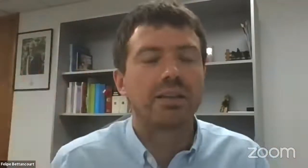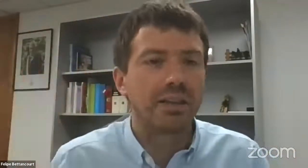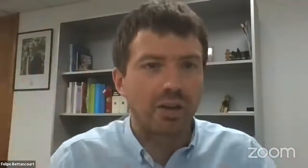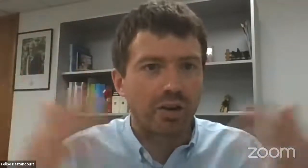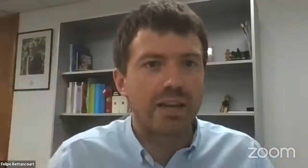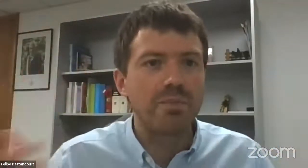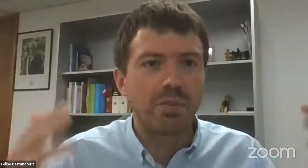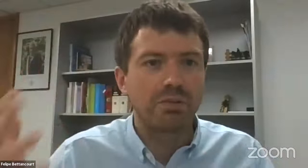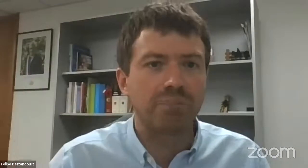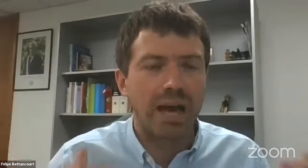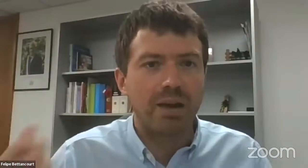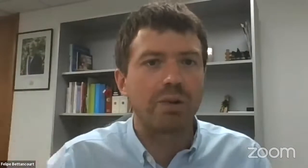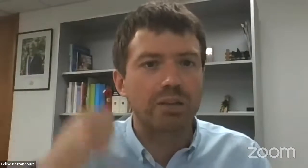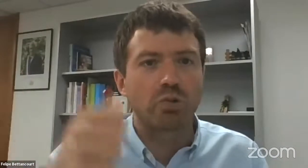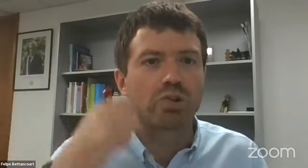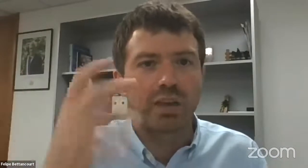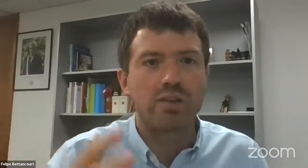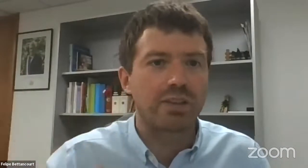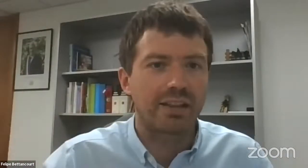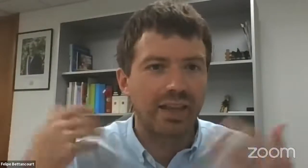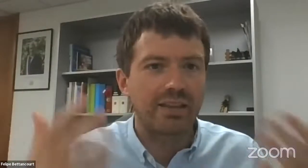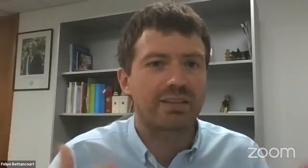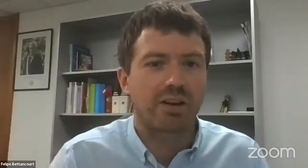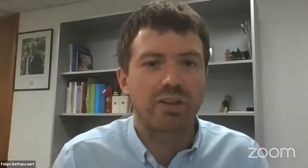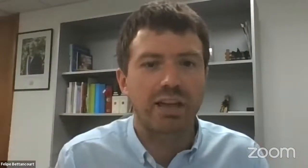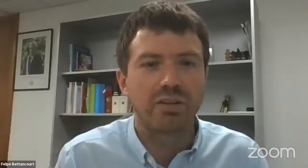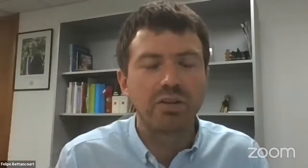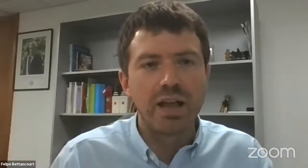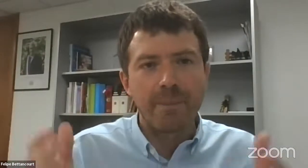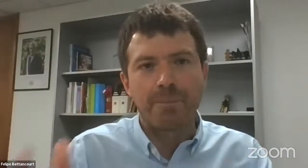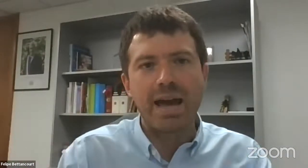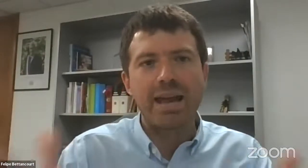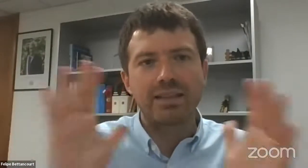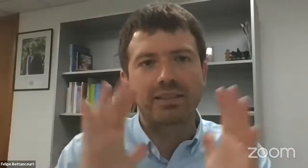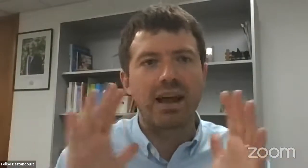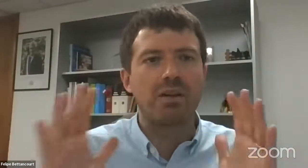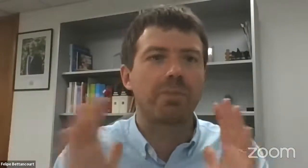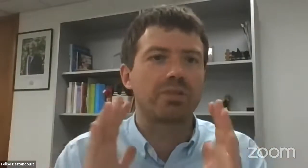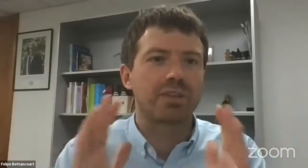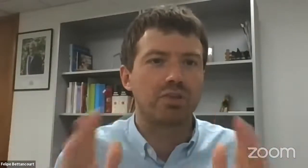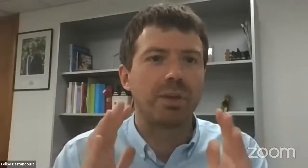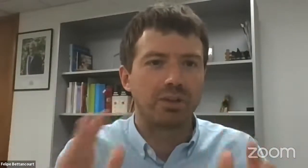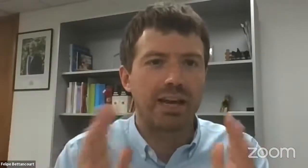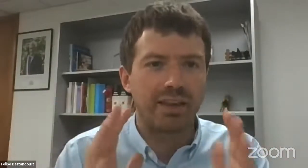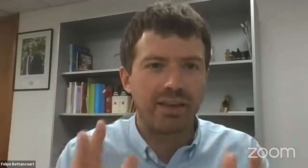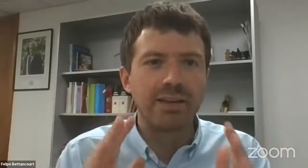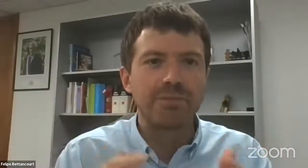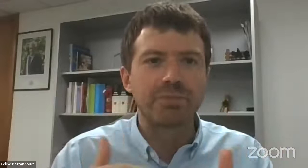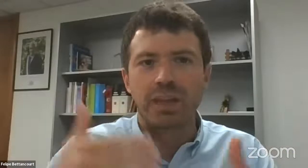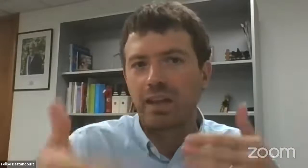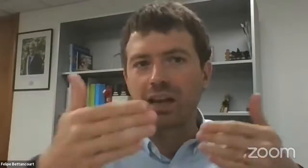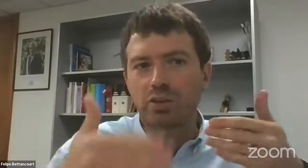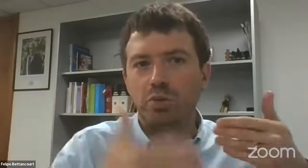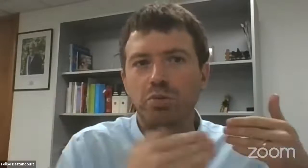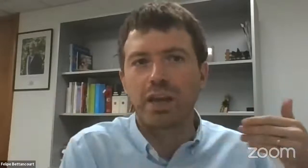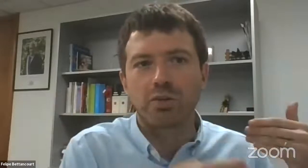distintos organismos a una solución que ellos ya están desarrollando para entrar a un proceso de pilotaje que tiene la estructura de